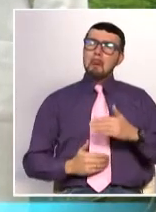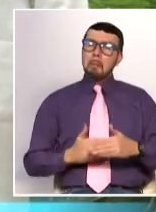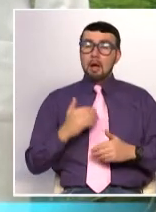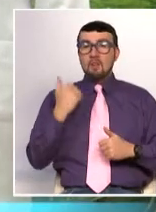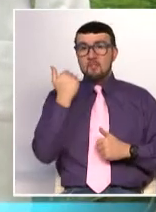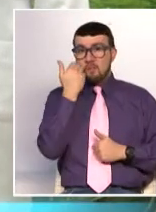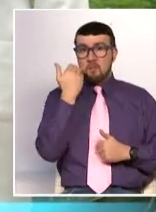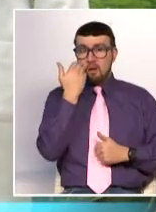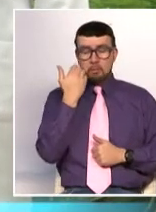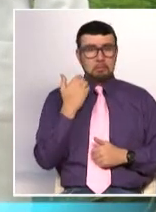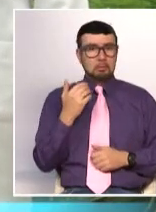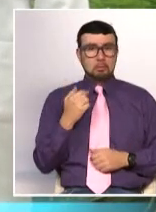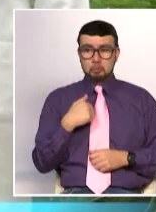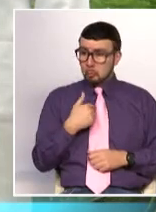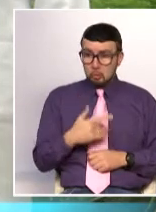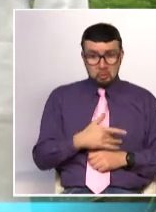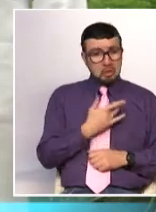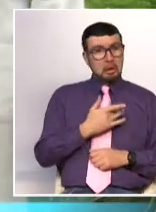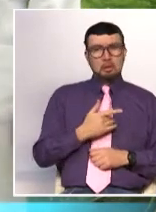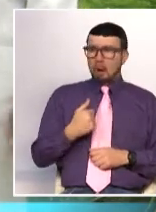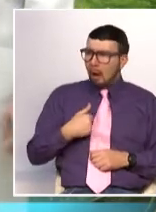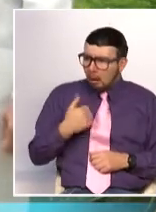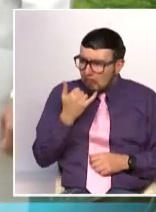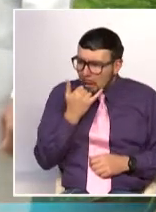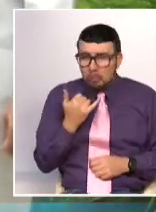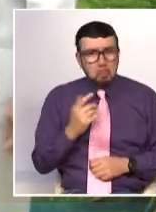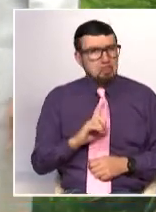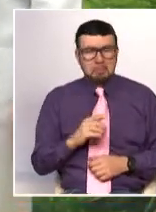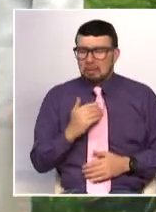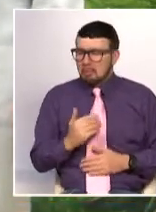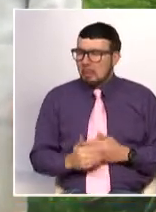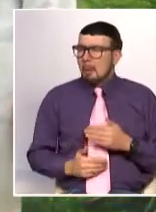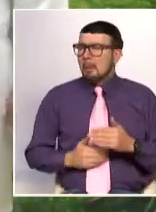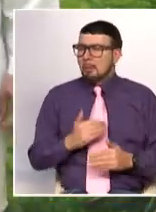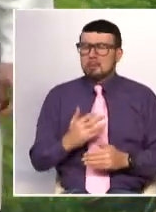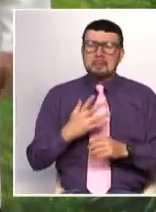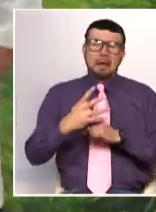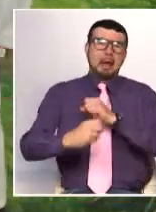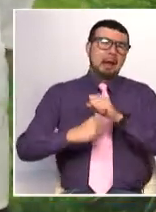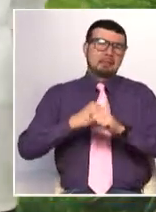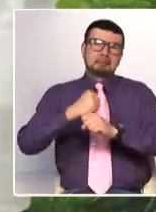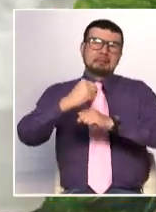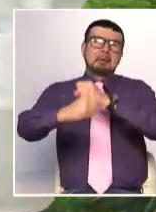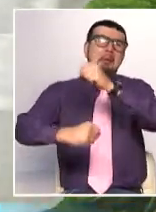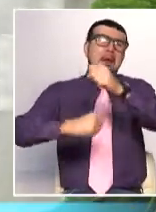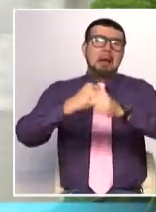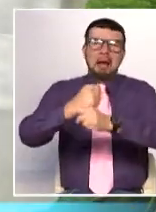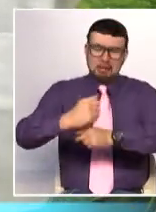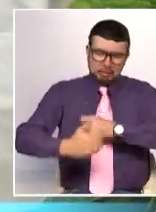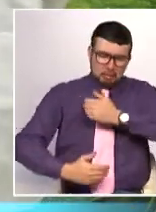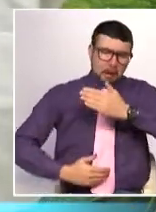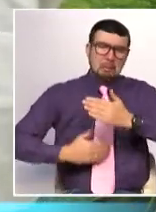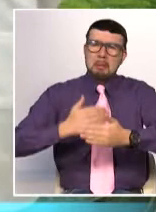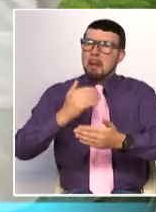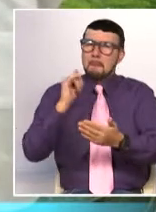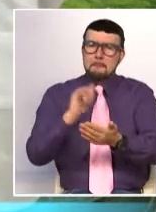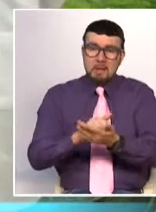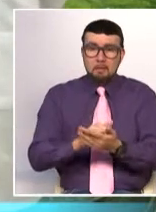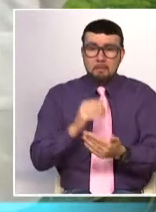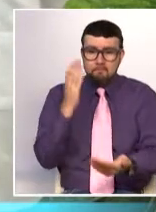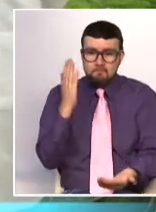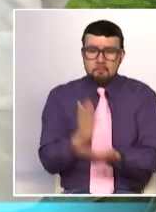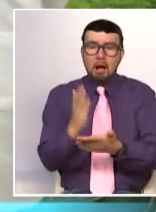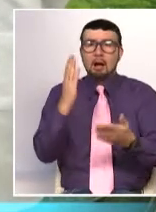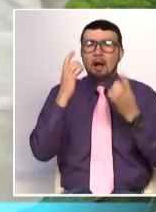algunos no se manifiestan inmediatamente algunos pueden tardar muchos años de manifestarse entonces y también